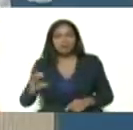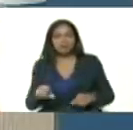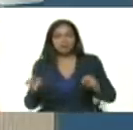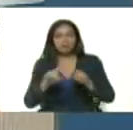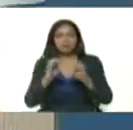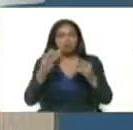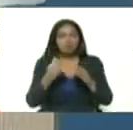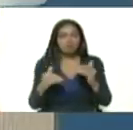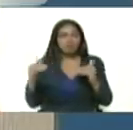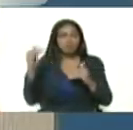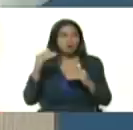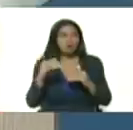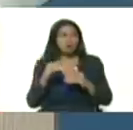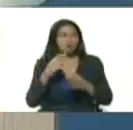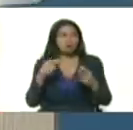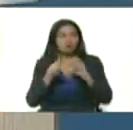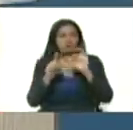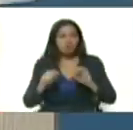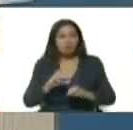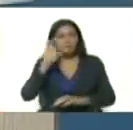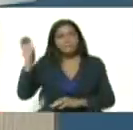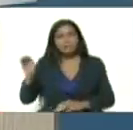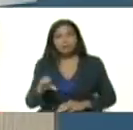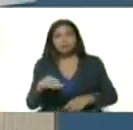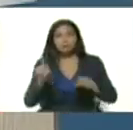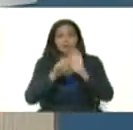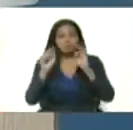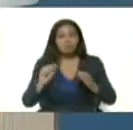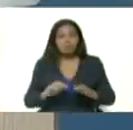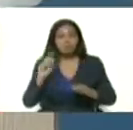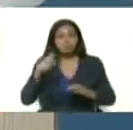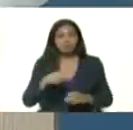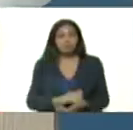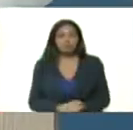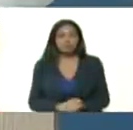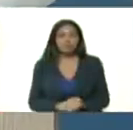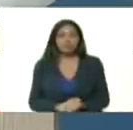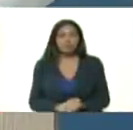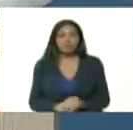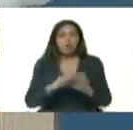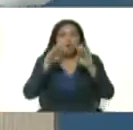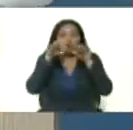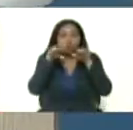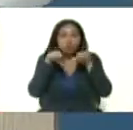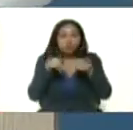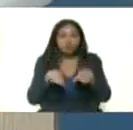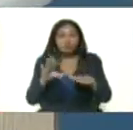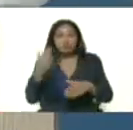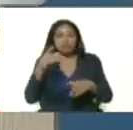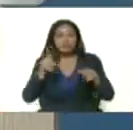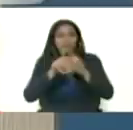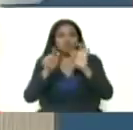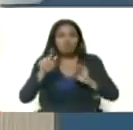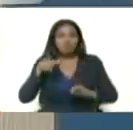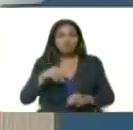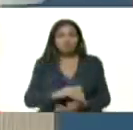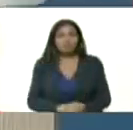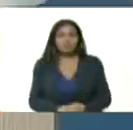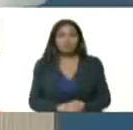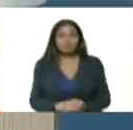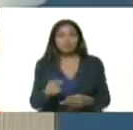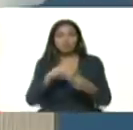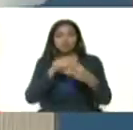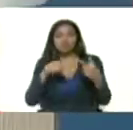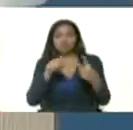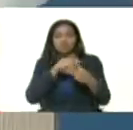número excesivo de casos y países con muy pocos casos y con la curva aplanada. Pareciera ser que los dos